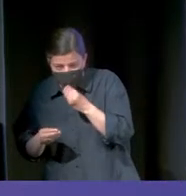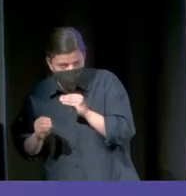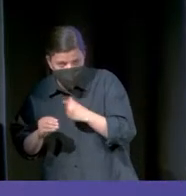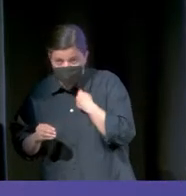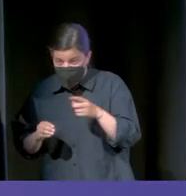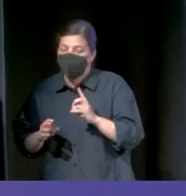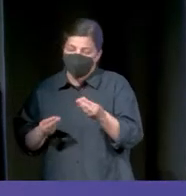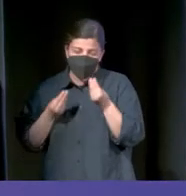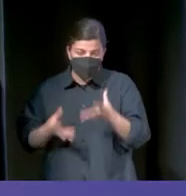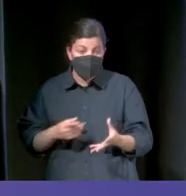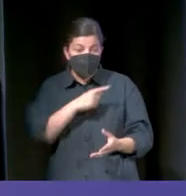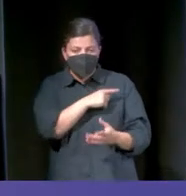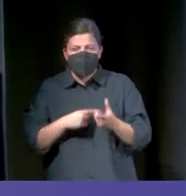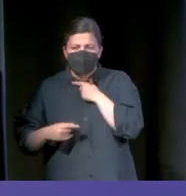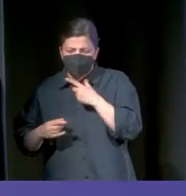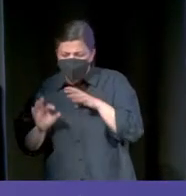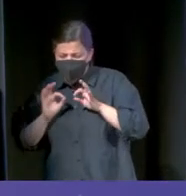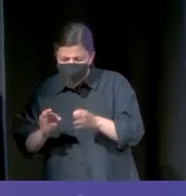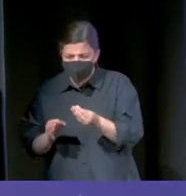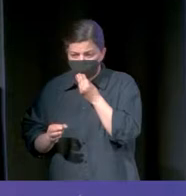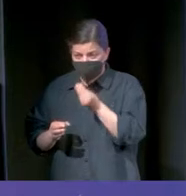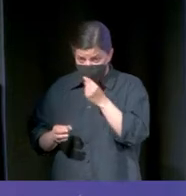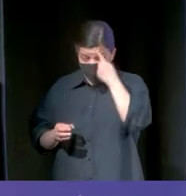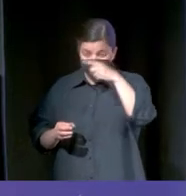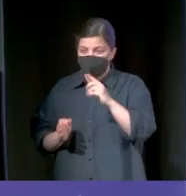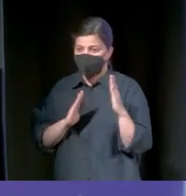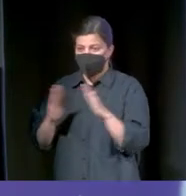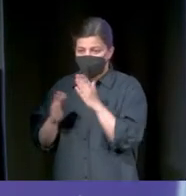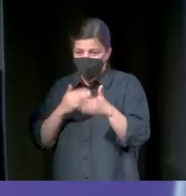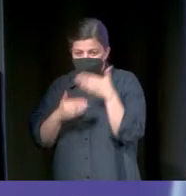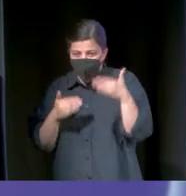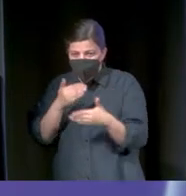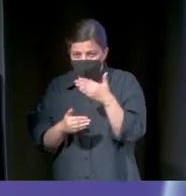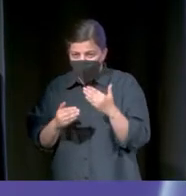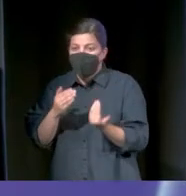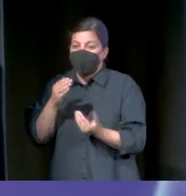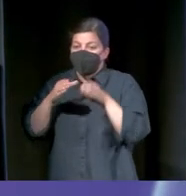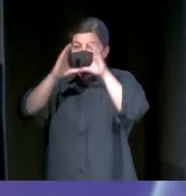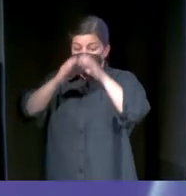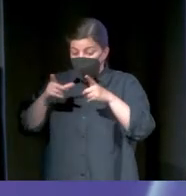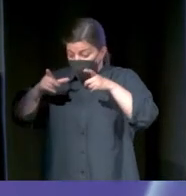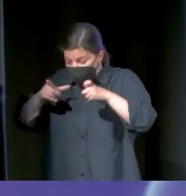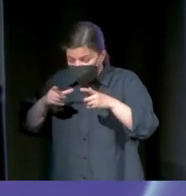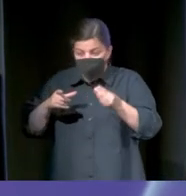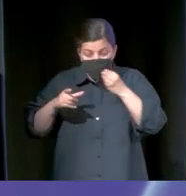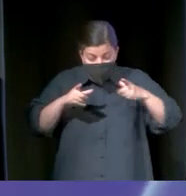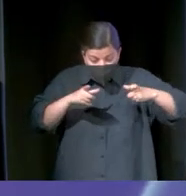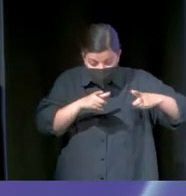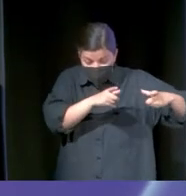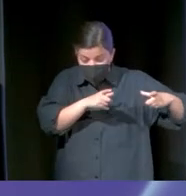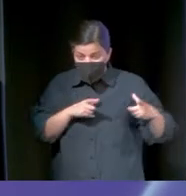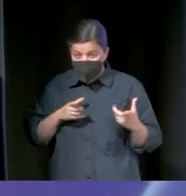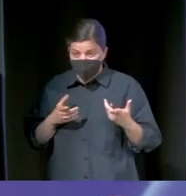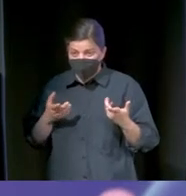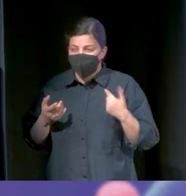que me gustaba mucho lista grande comida sabéis que hubo una época que se puso muy de moda fotografía del desayuno la comida tal bueno pues me di cuenta